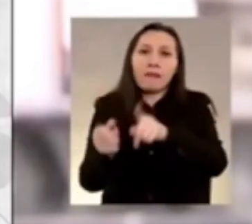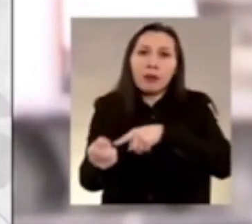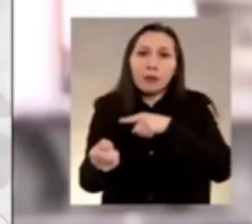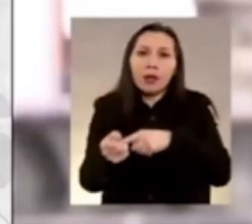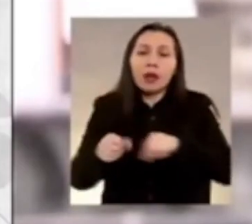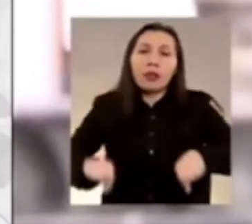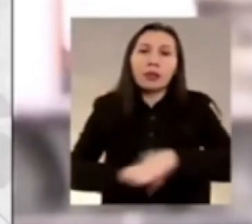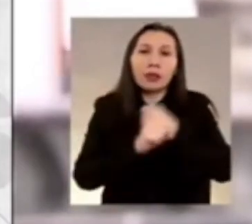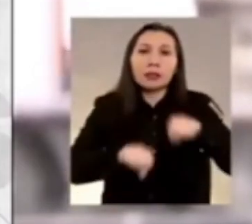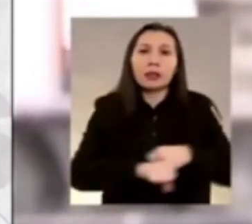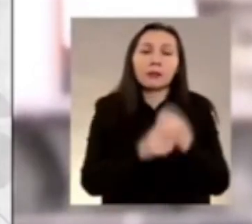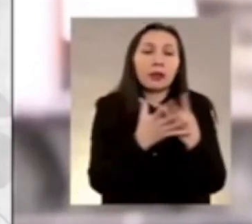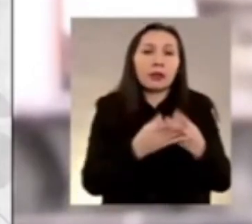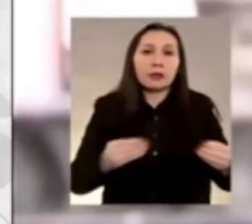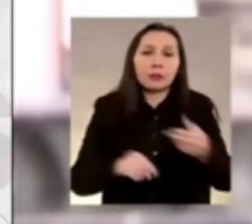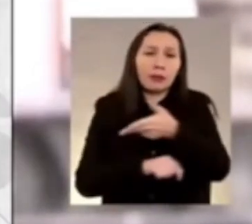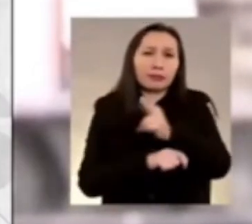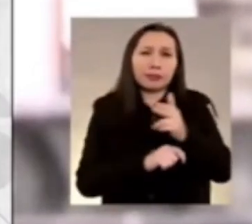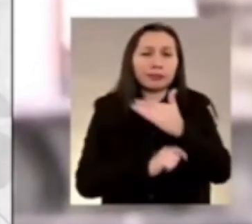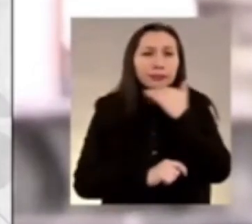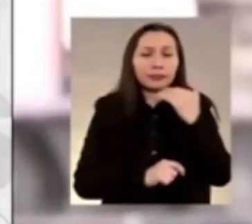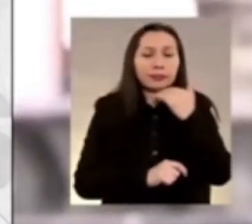detenidos, desaparecidos y ejecutados.